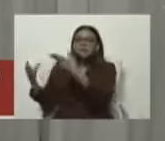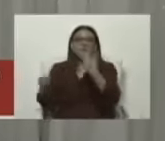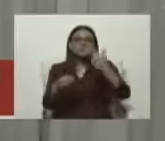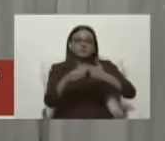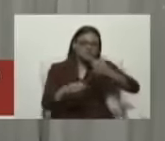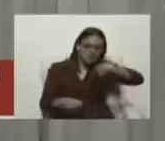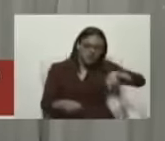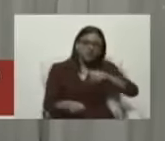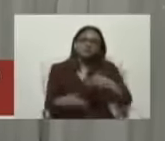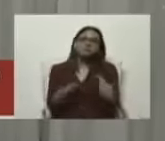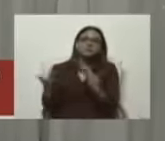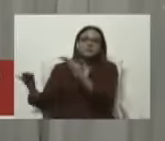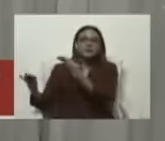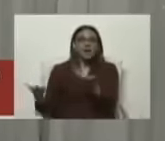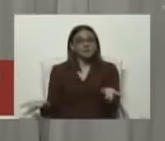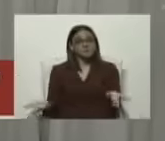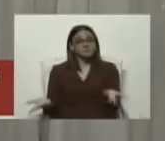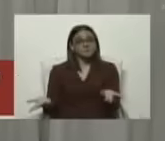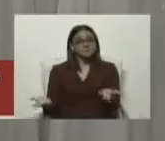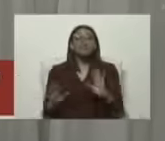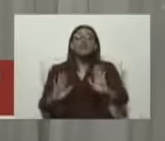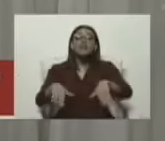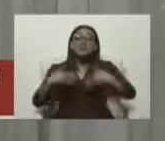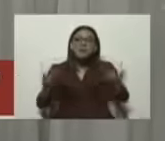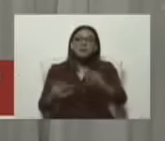del petróleo. Después dice,